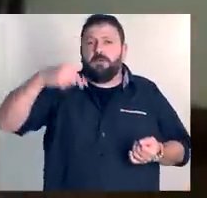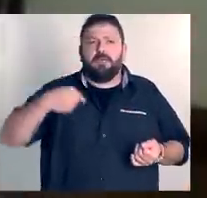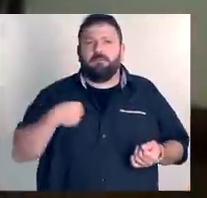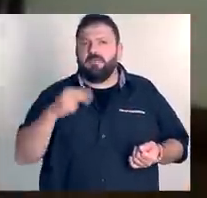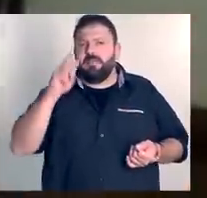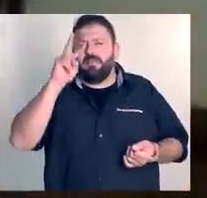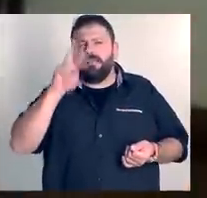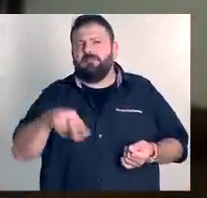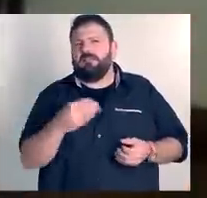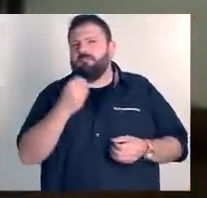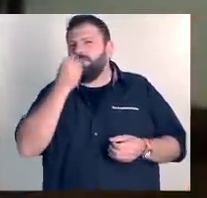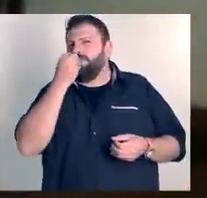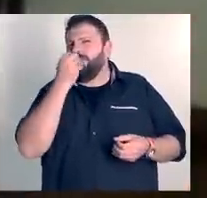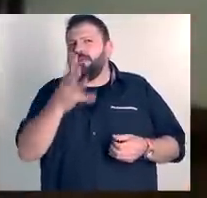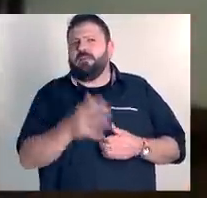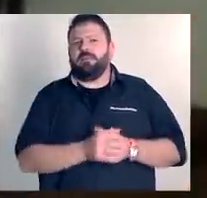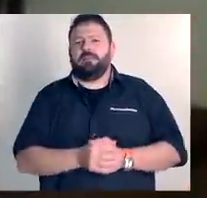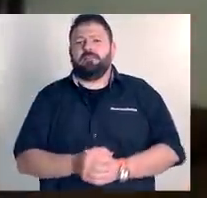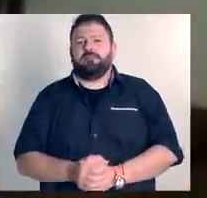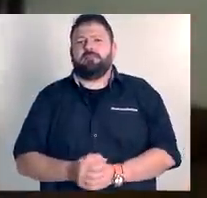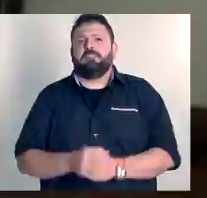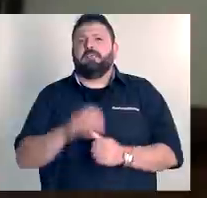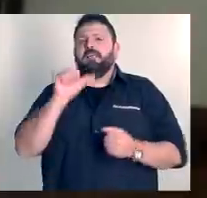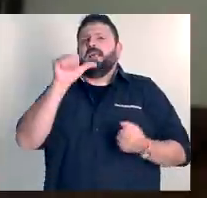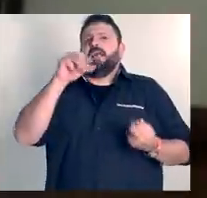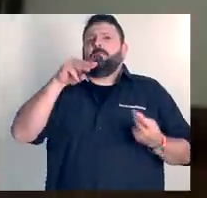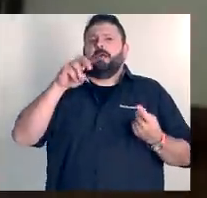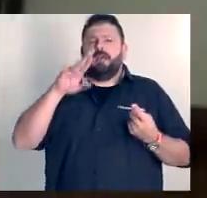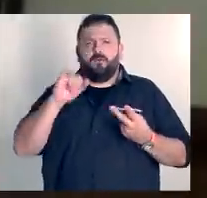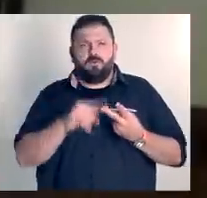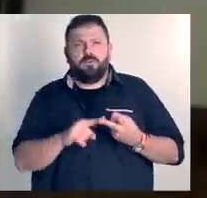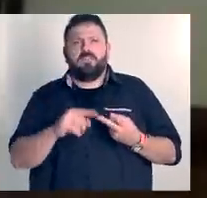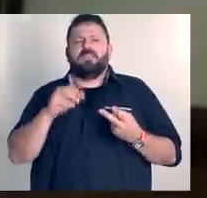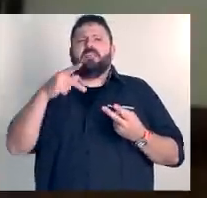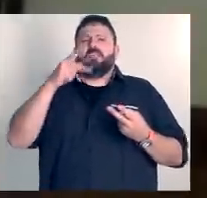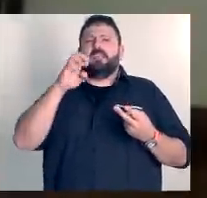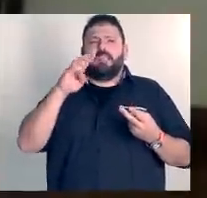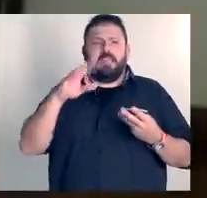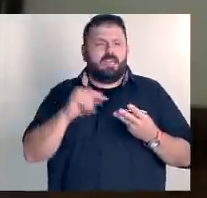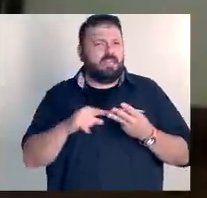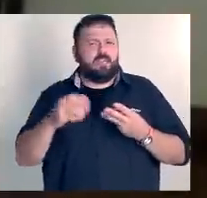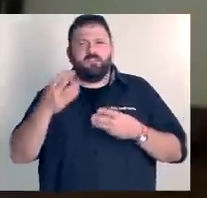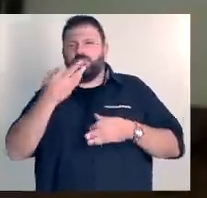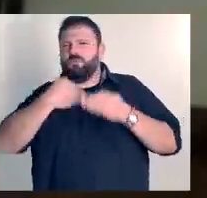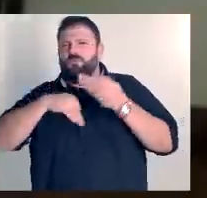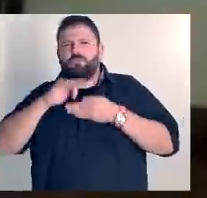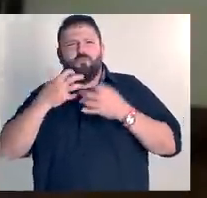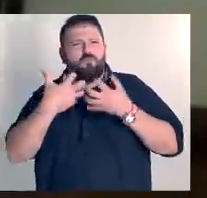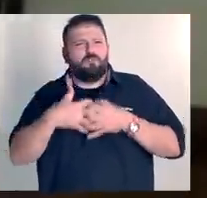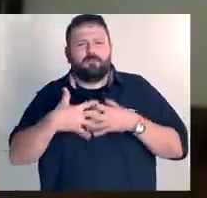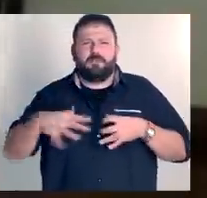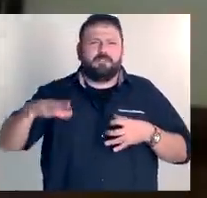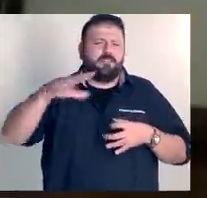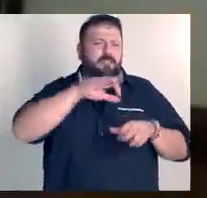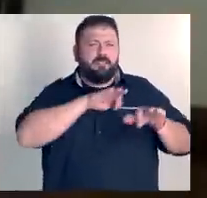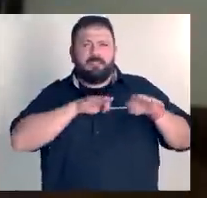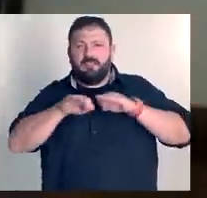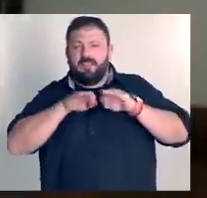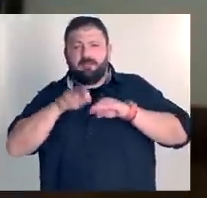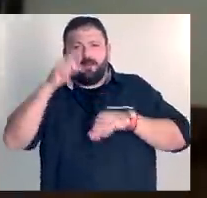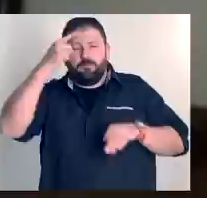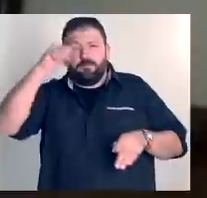verdad impactante. A Mauri, Kenia, Yelena, Dieguito, toda la empresa trabajó para que nos